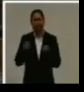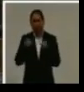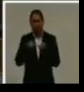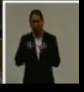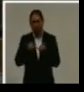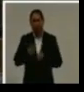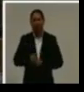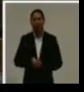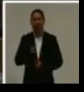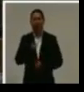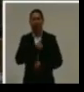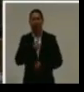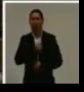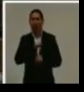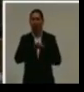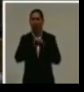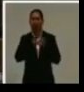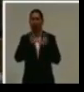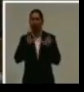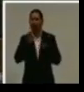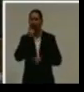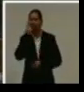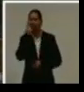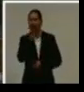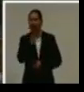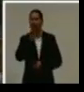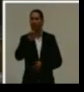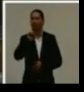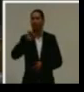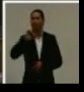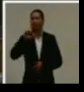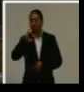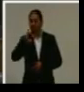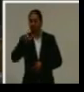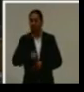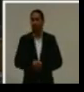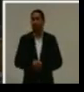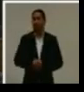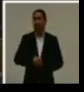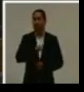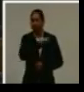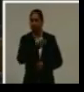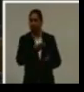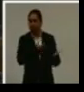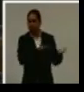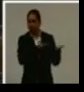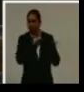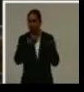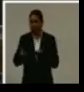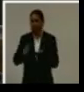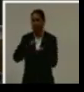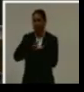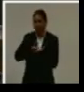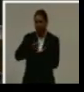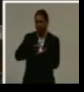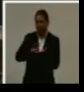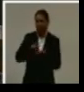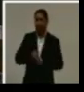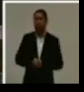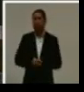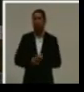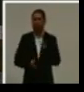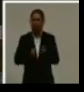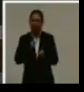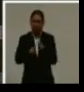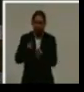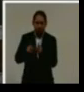aprovechando esta ocasión y solo aclarar por lo que se mencionó del caso de Bochil, hemos recibido a la compañera, se le está apoyando, y aunque he platicado